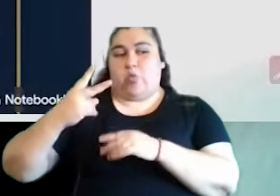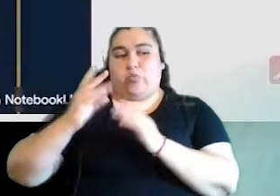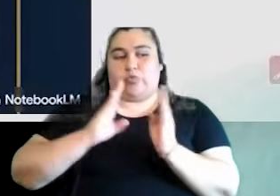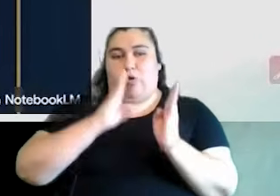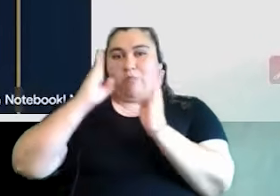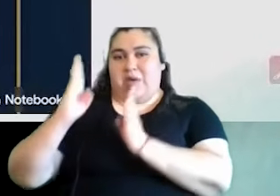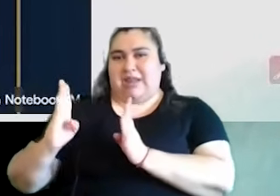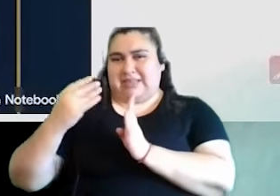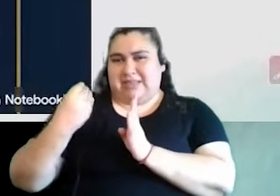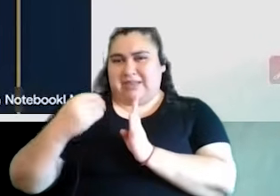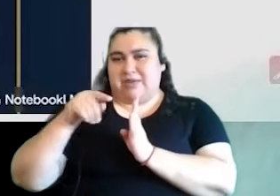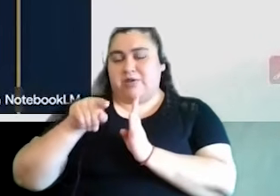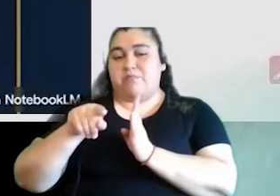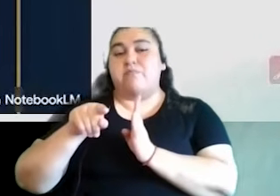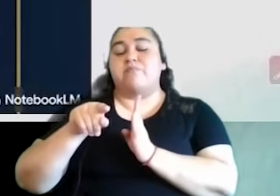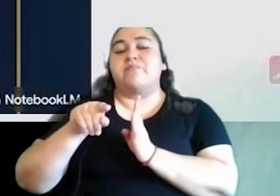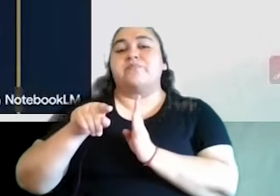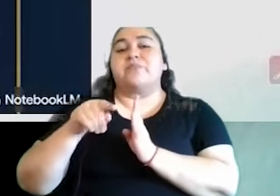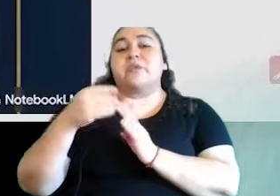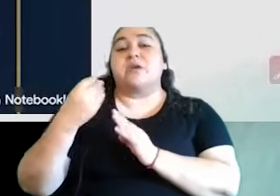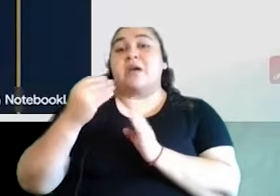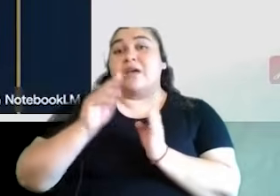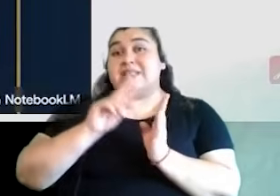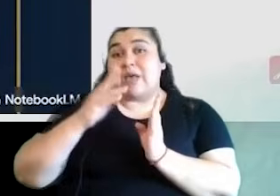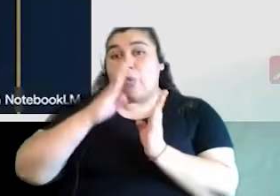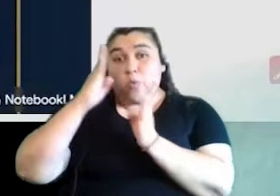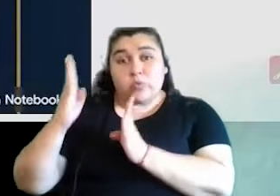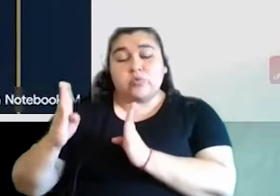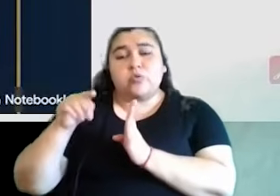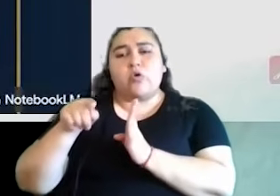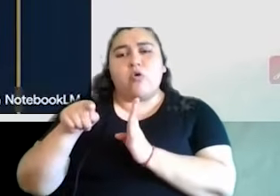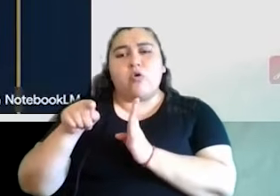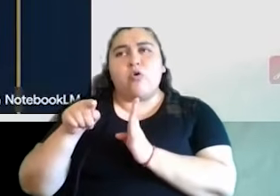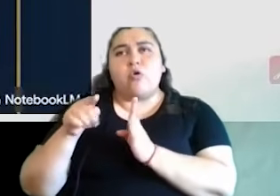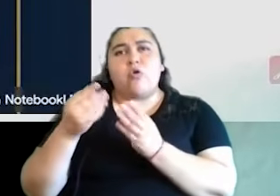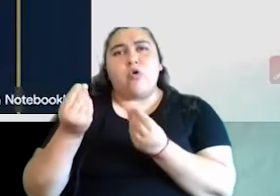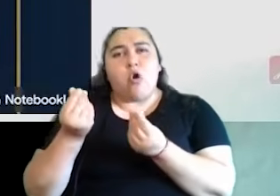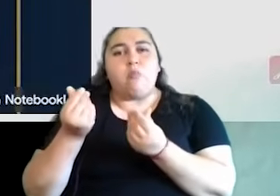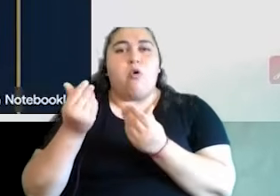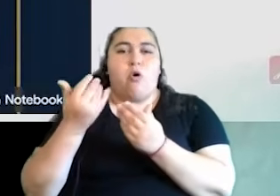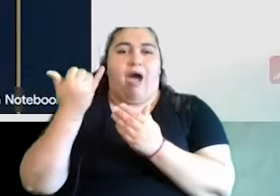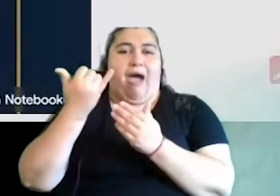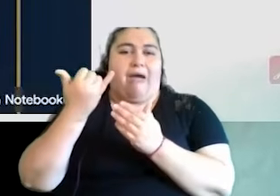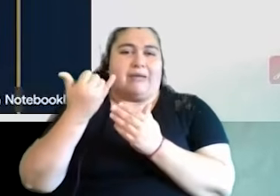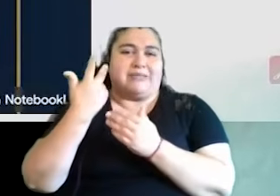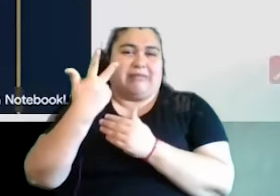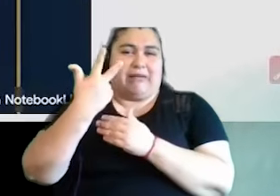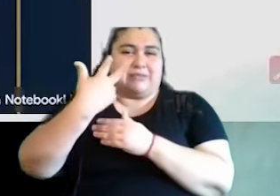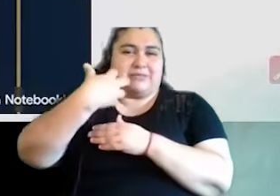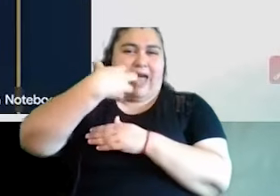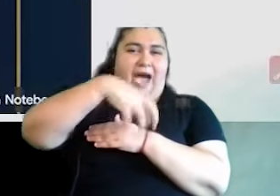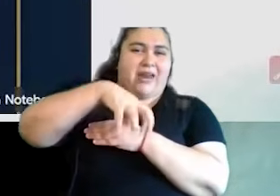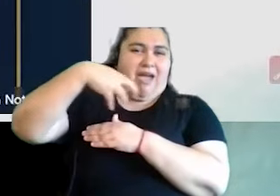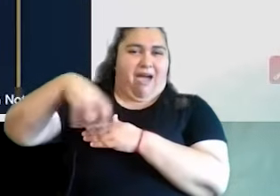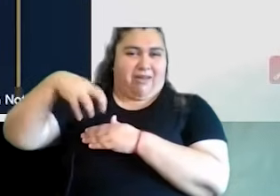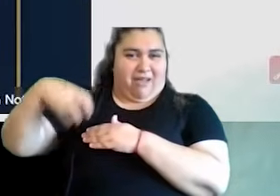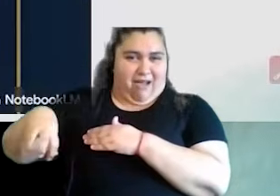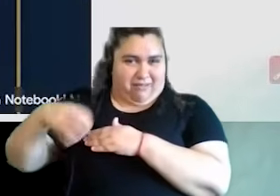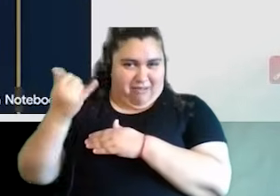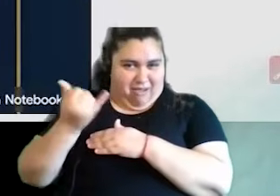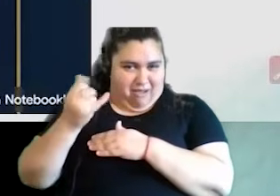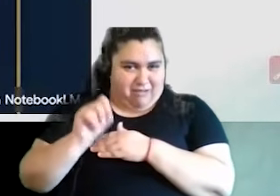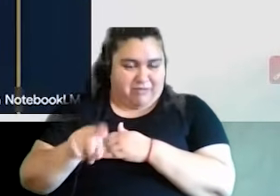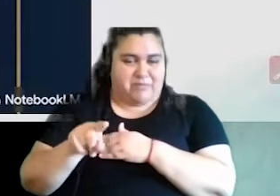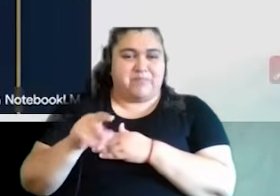está eh, como dividido en tres grandes partes. Un capítulo que habla